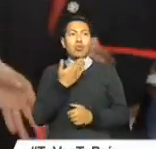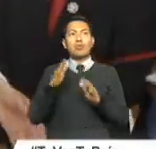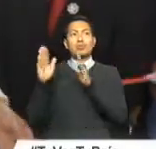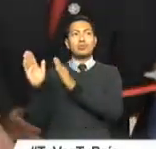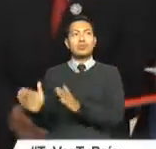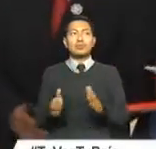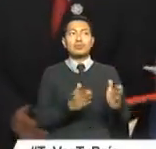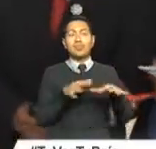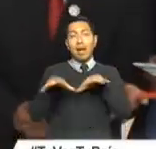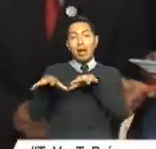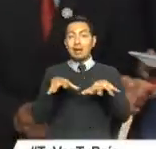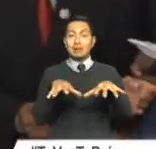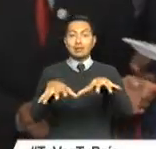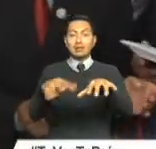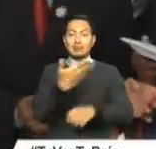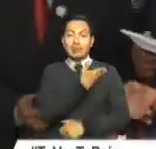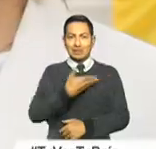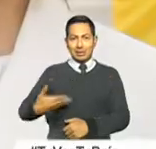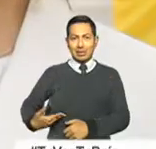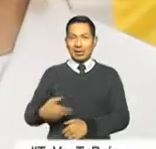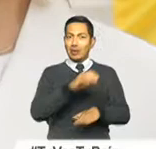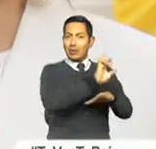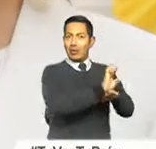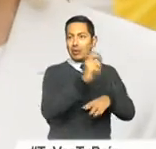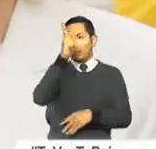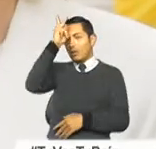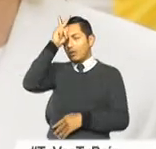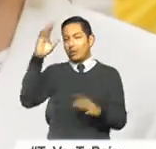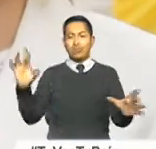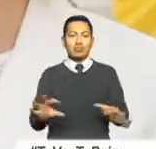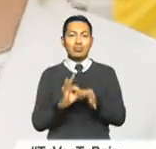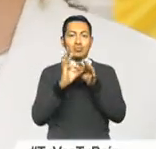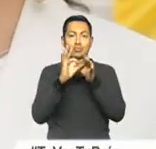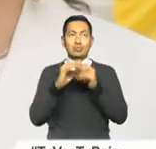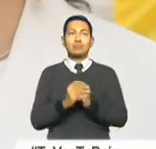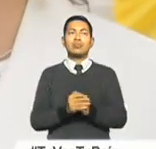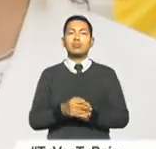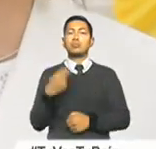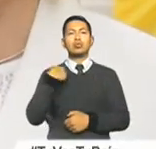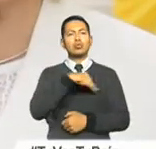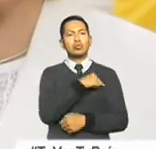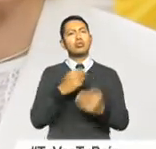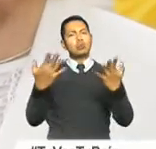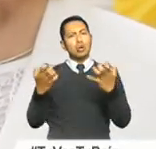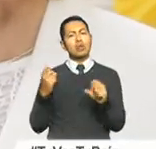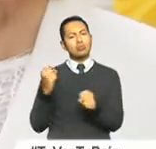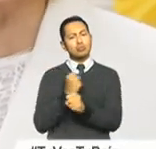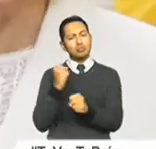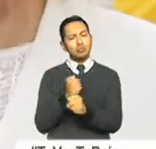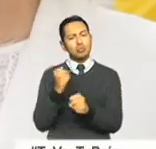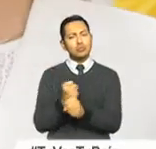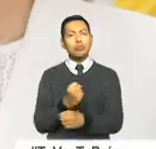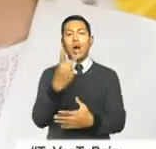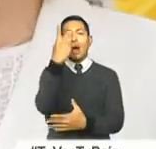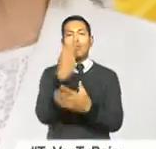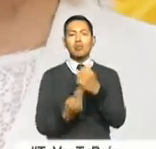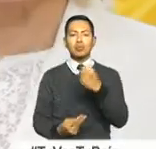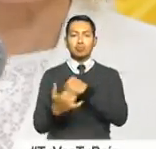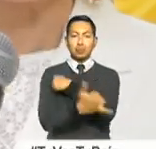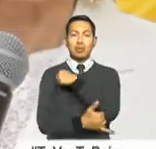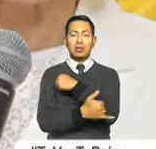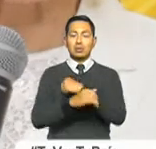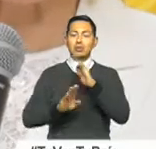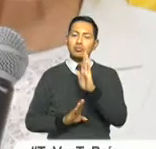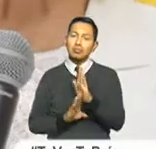y el 10º Gabinete Binacional Ecuador-Perú. Sembremos esperanza para juntos cosechar prosperidad para todos. Dicho